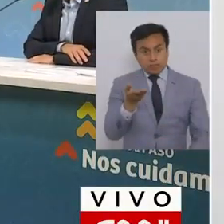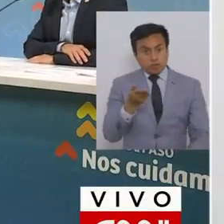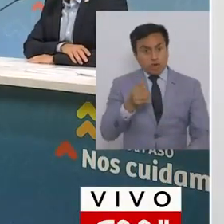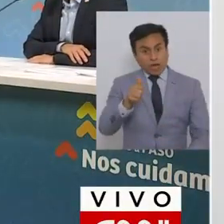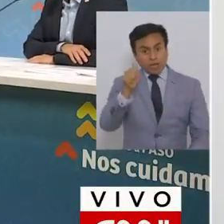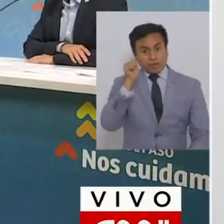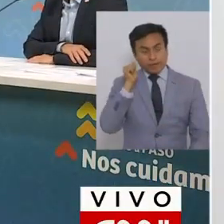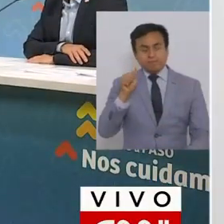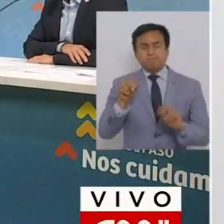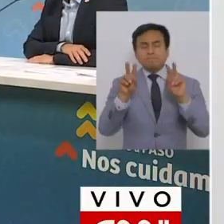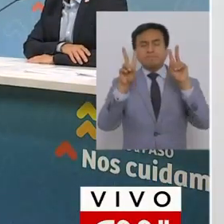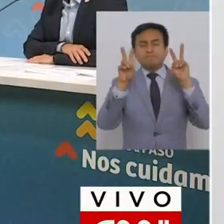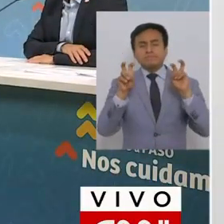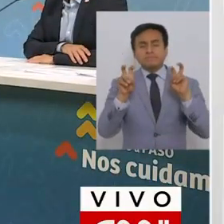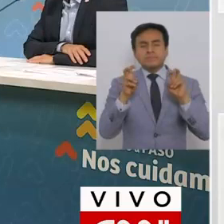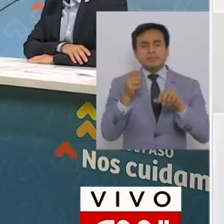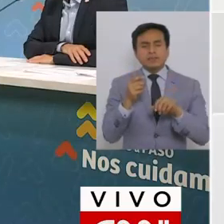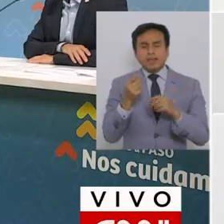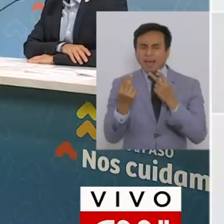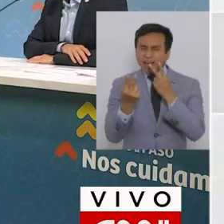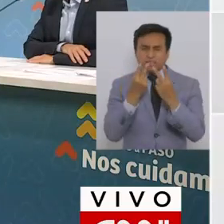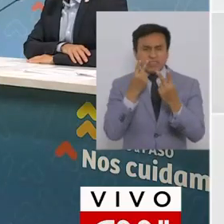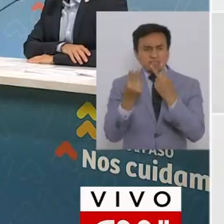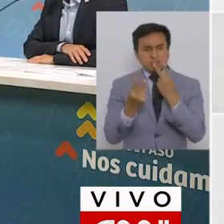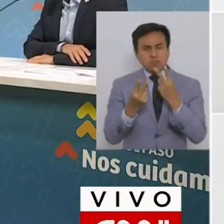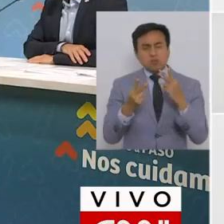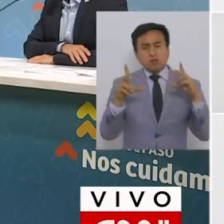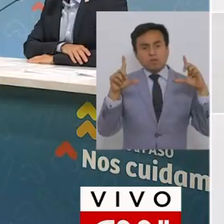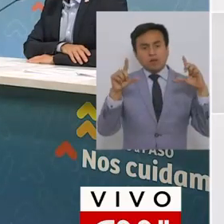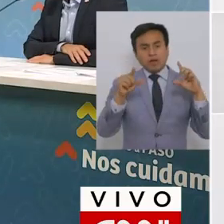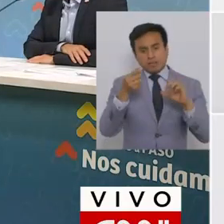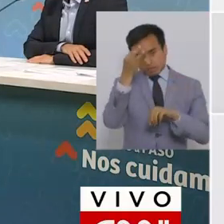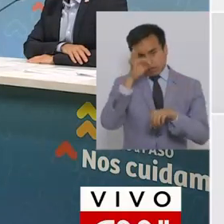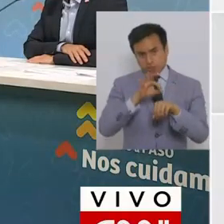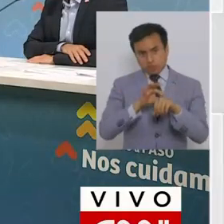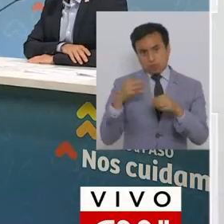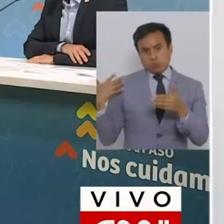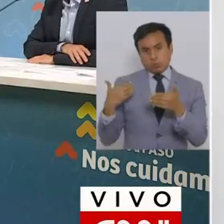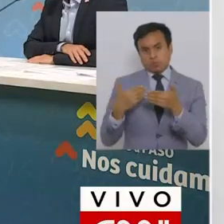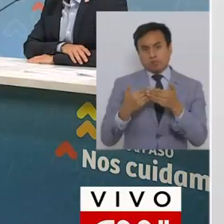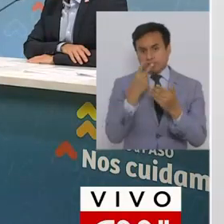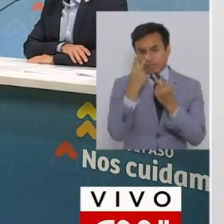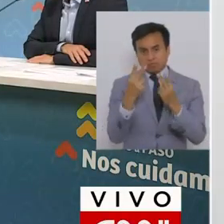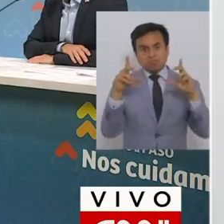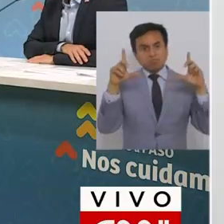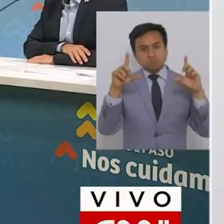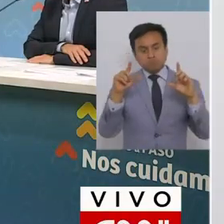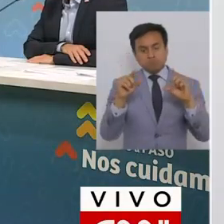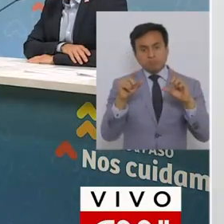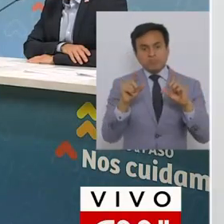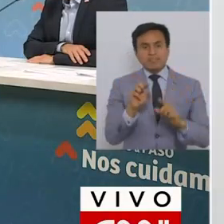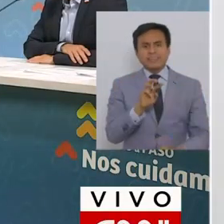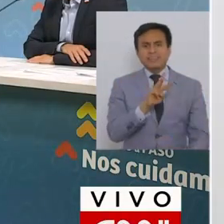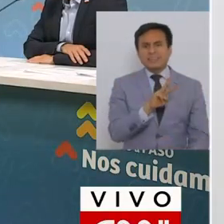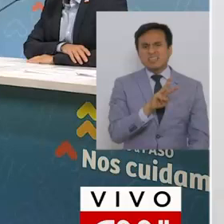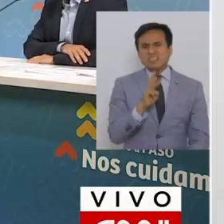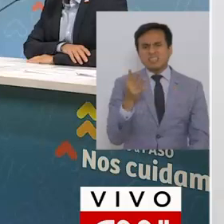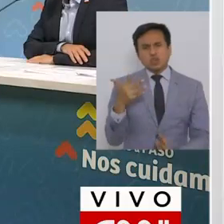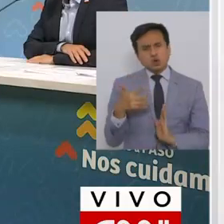ayer con respecto a que se ha visto cierta baja de casos en los últimos días, entre